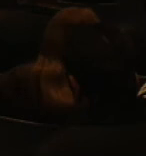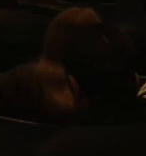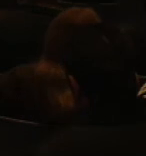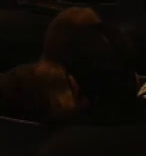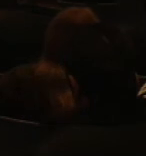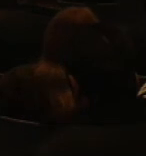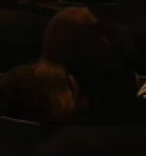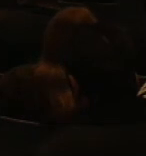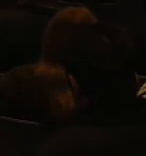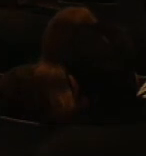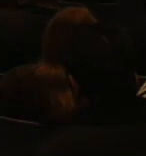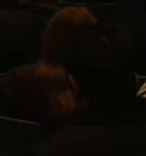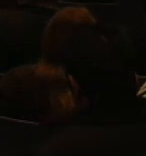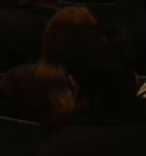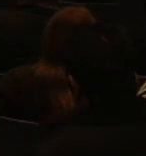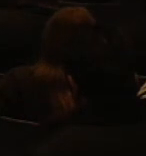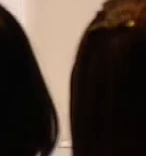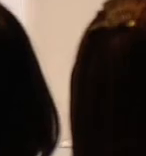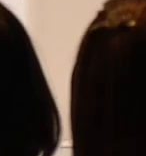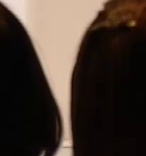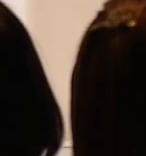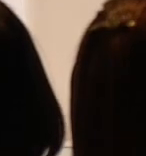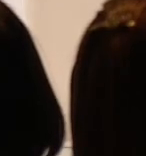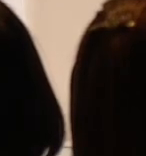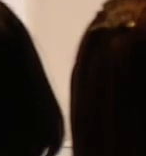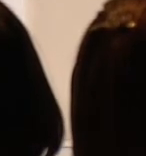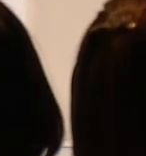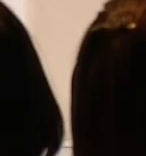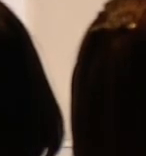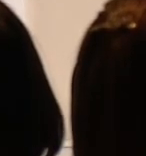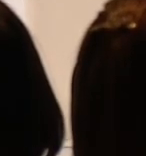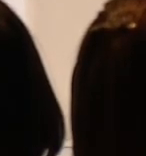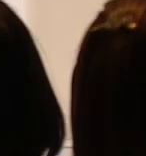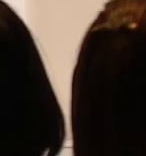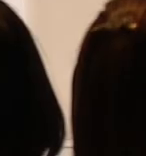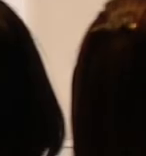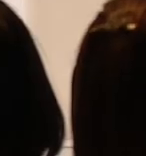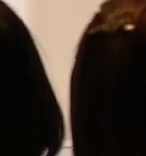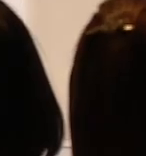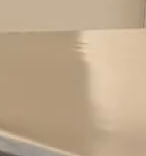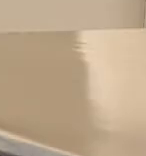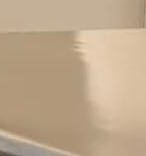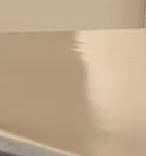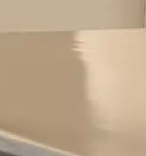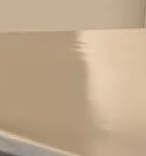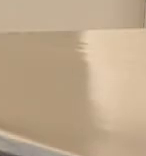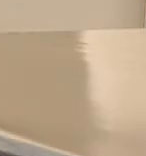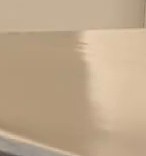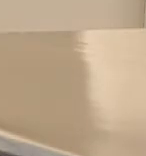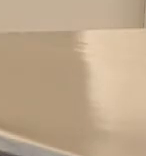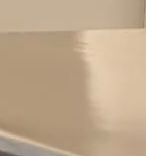país? En otras palabras, ¿cómo hacer para que a los jóvenes los escuche el país? ¿Quién empieza primero?